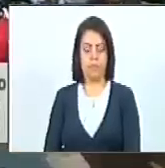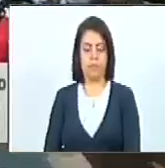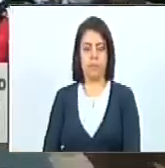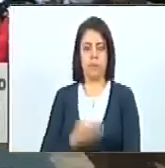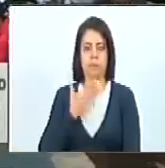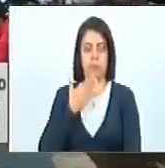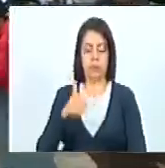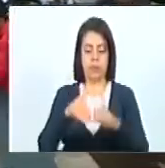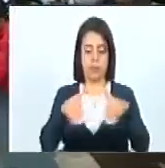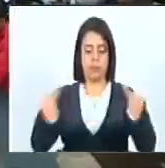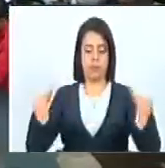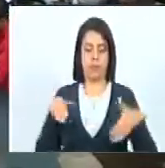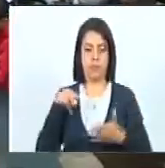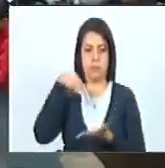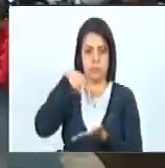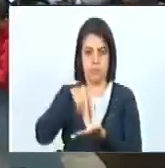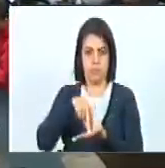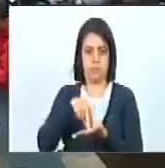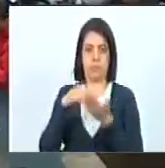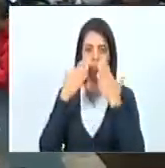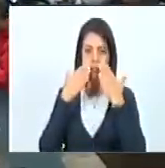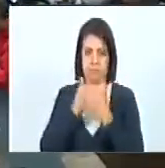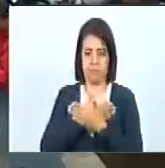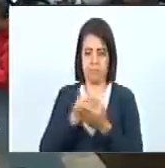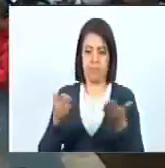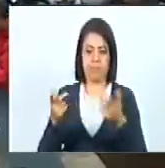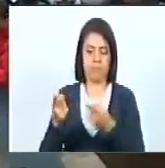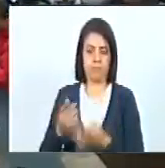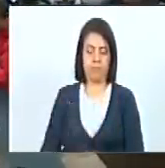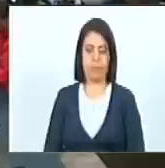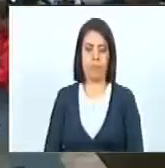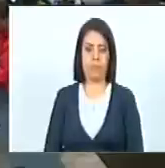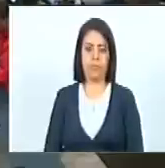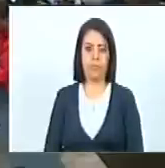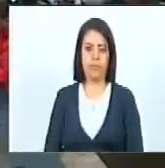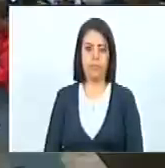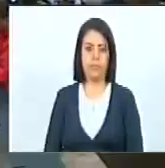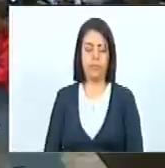Solicita a la tribuna de oradores, supongo, y se le concede.